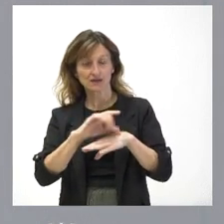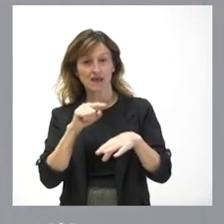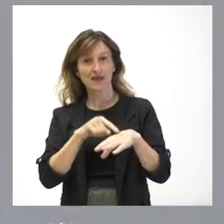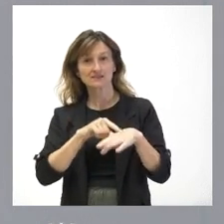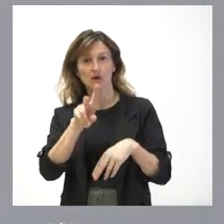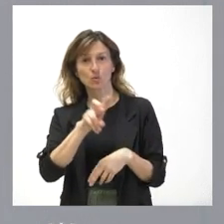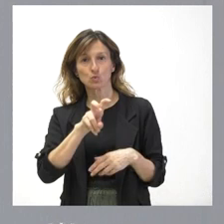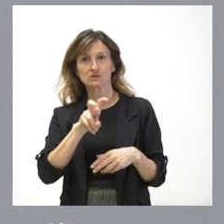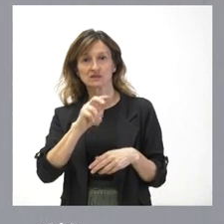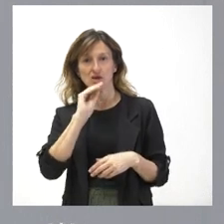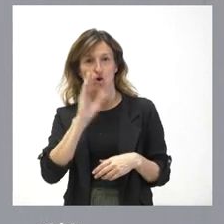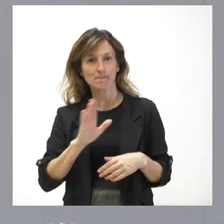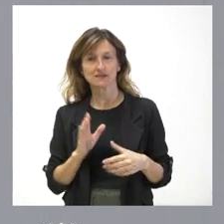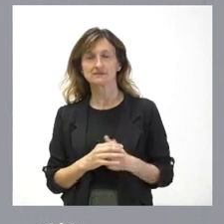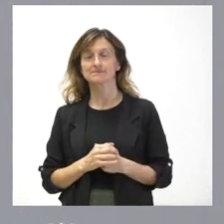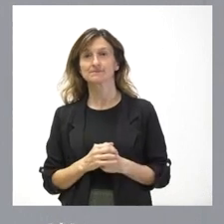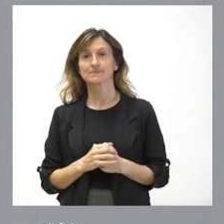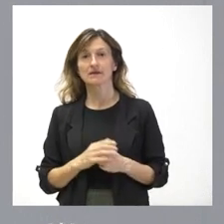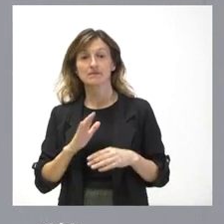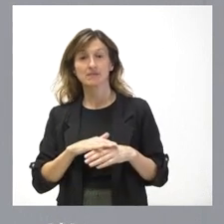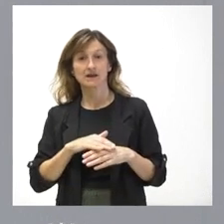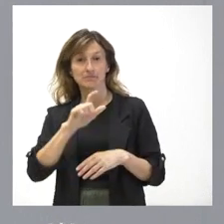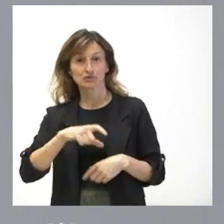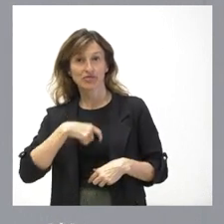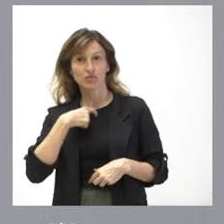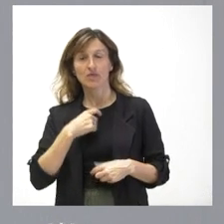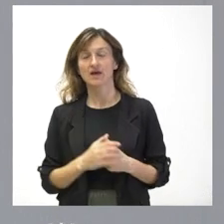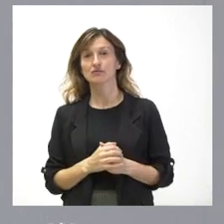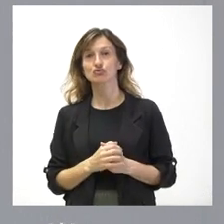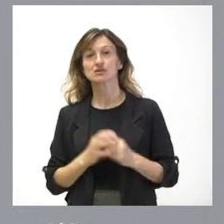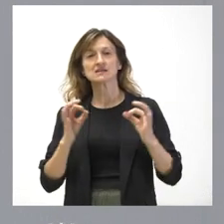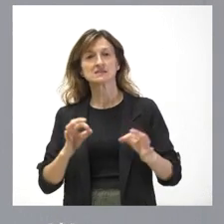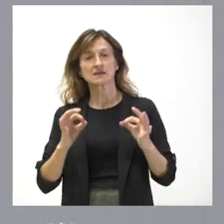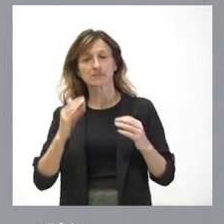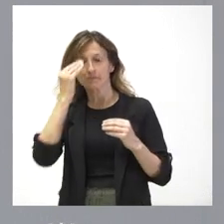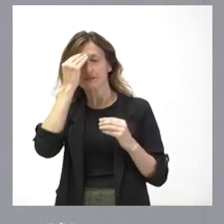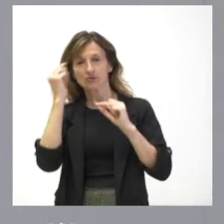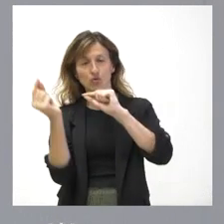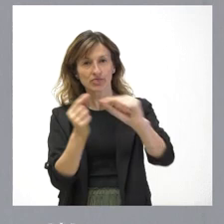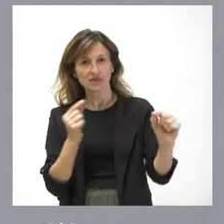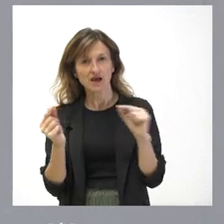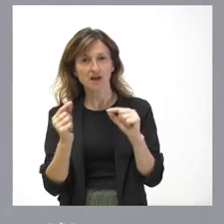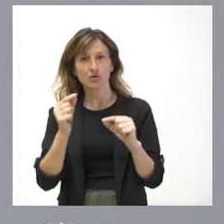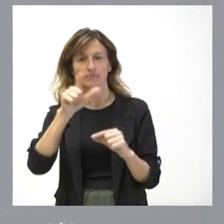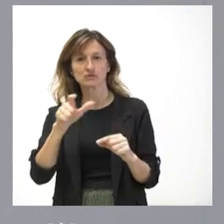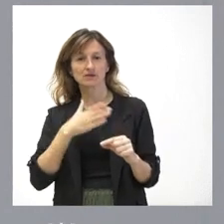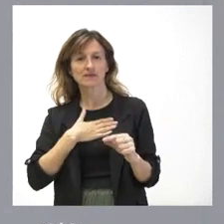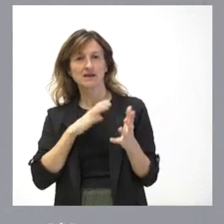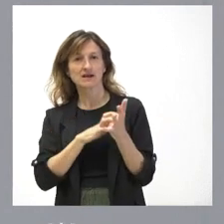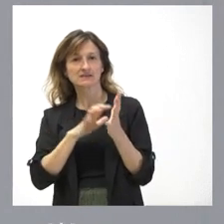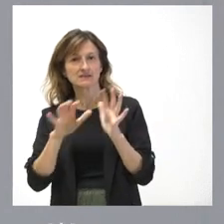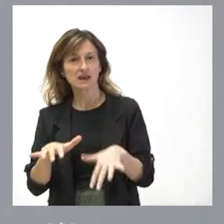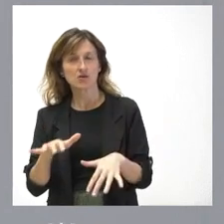sea útil lo más útil posible que seamos para el conjunto de los ciudadanos siempre pensando en el diálogo y siempre pensando en las personas de Castilla y león y siempre